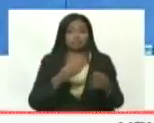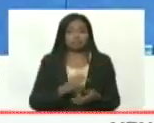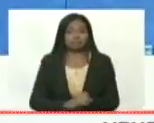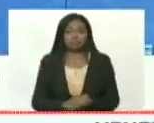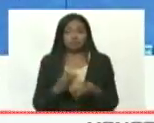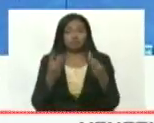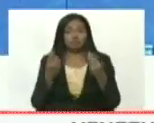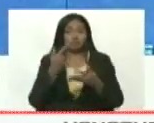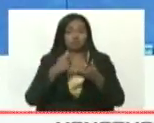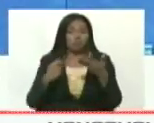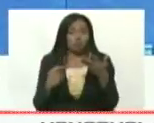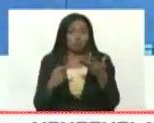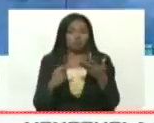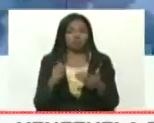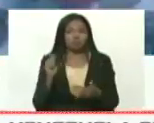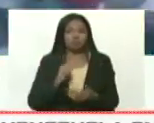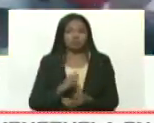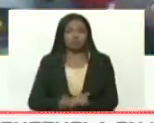Tantas cosas, ¿verdad?,